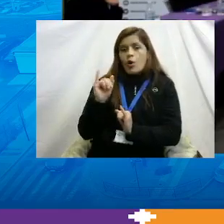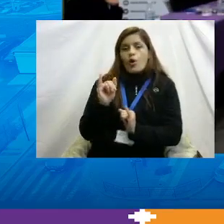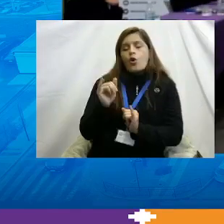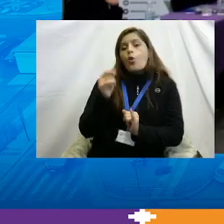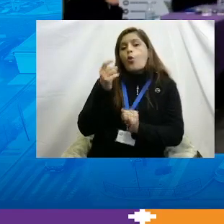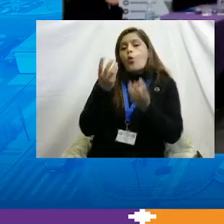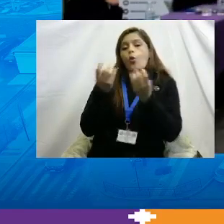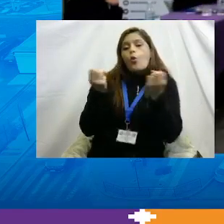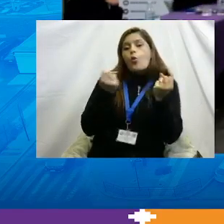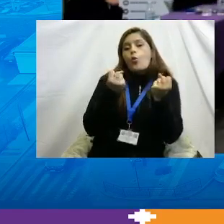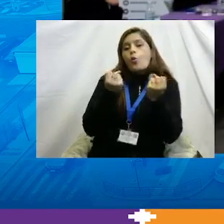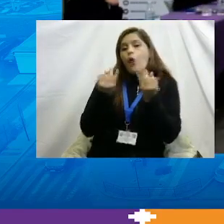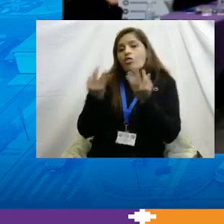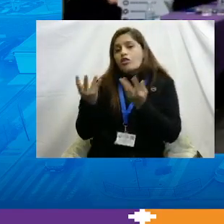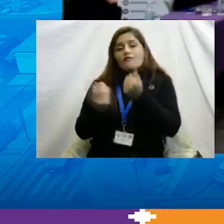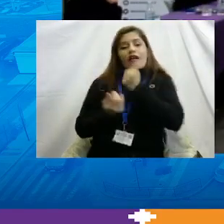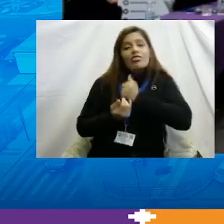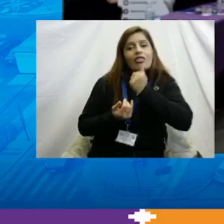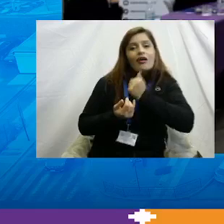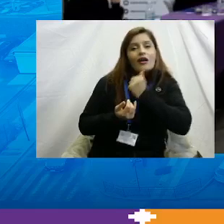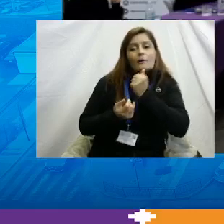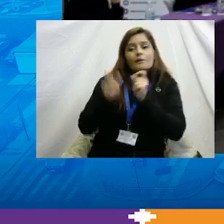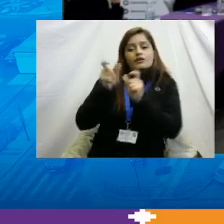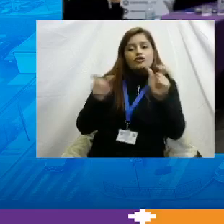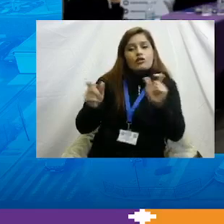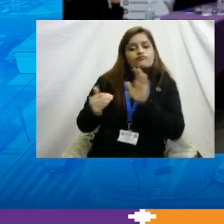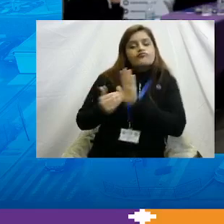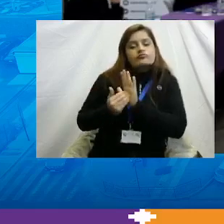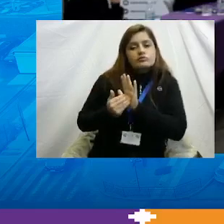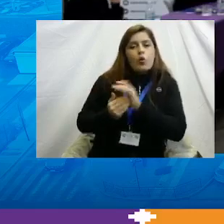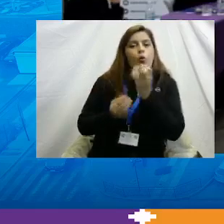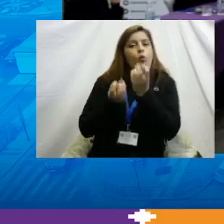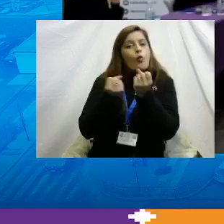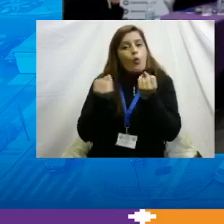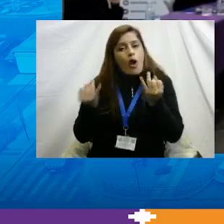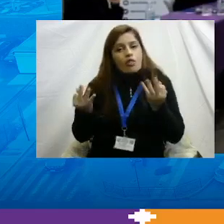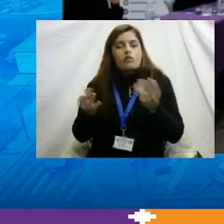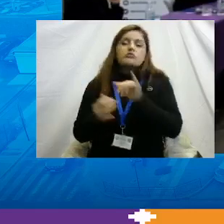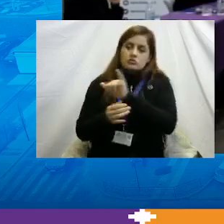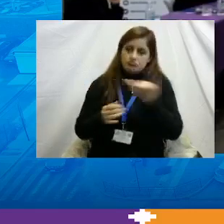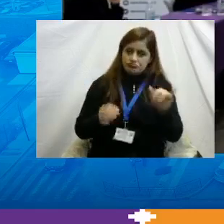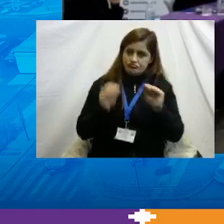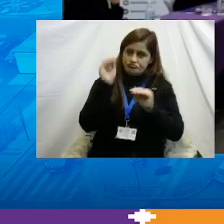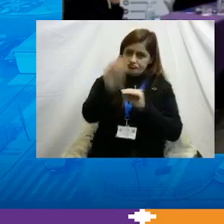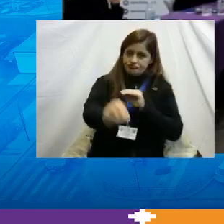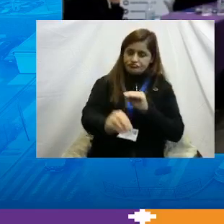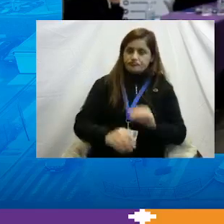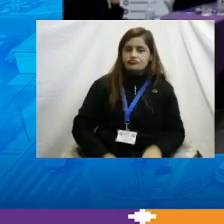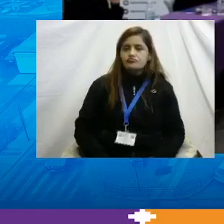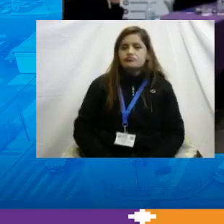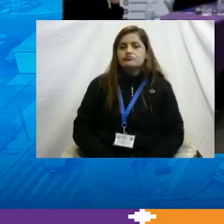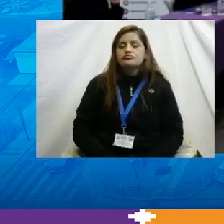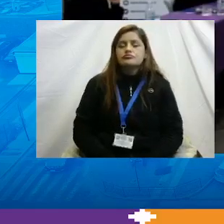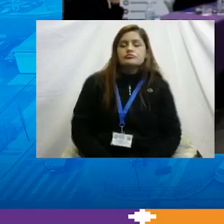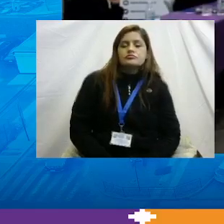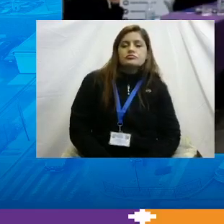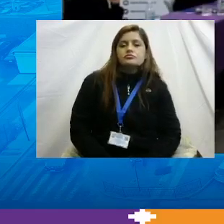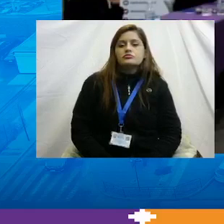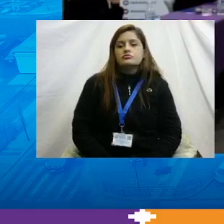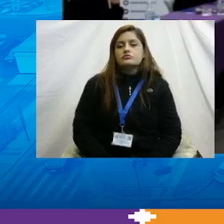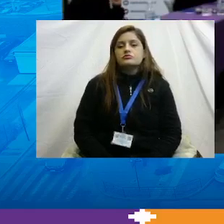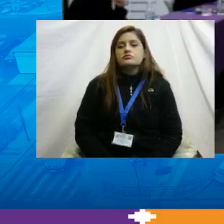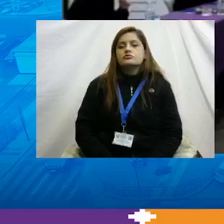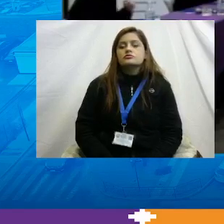patentes que quedan pendientes, y vamos a revisar sobre Sargento